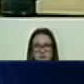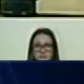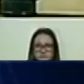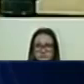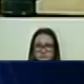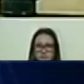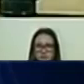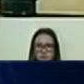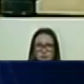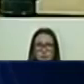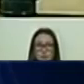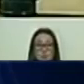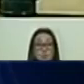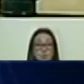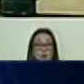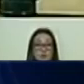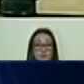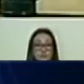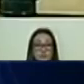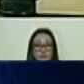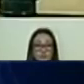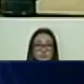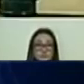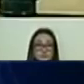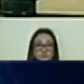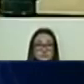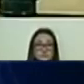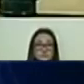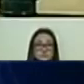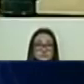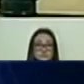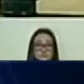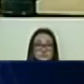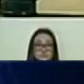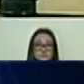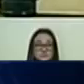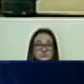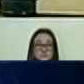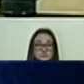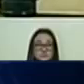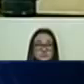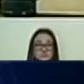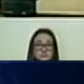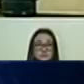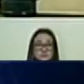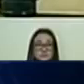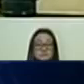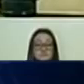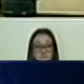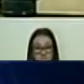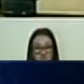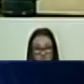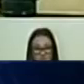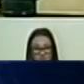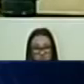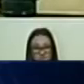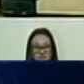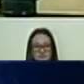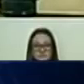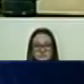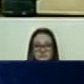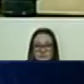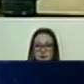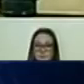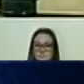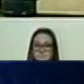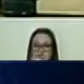petróleo nuevos en los márgenes de la cuota fijada por la Organización de Países